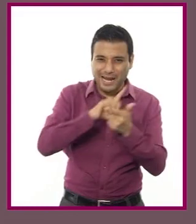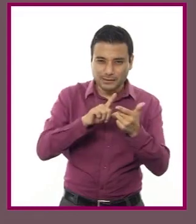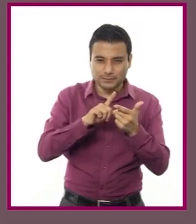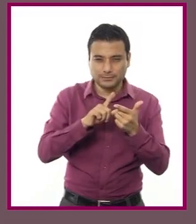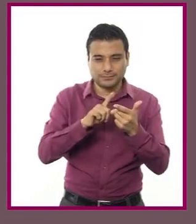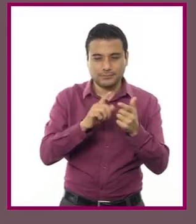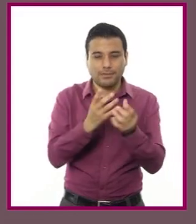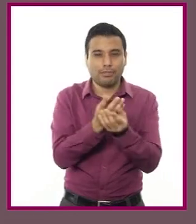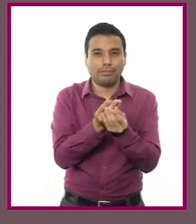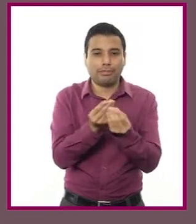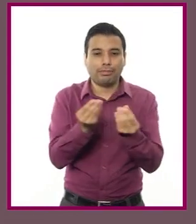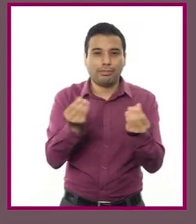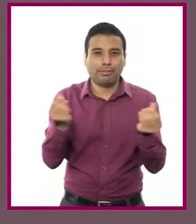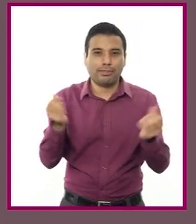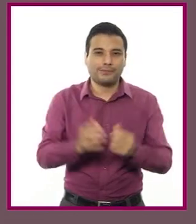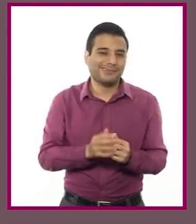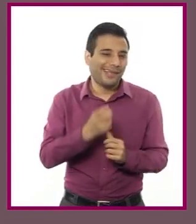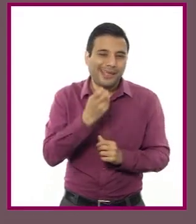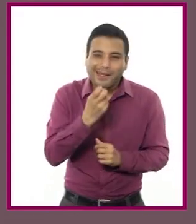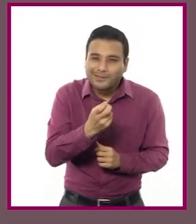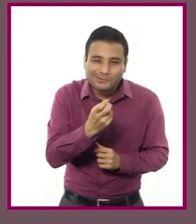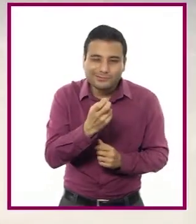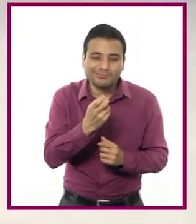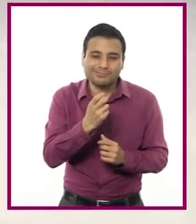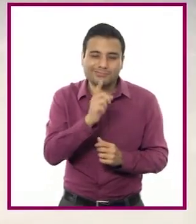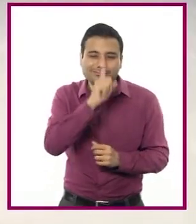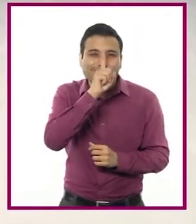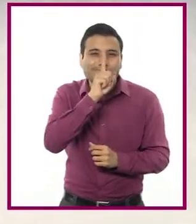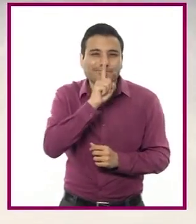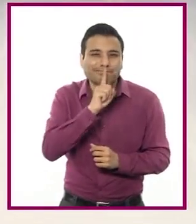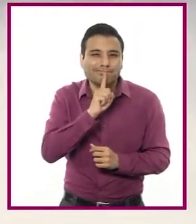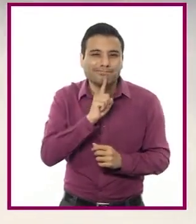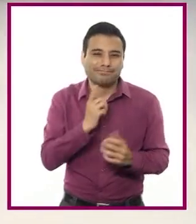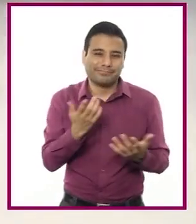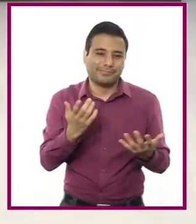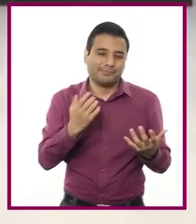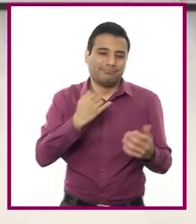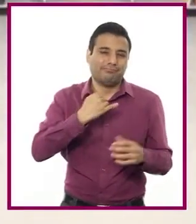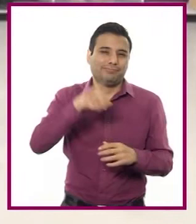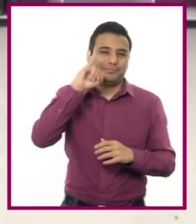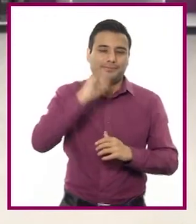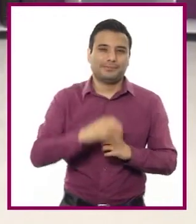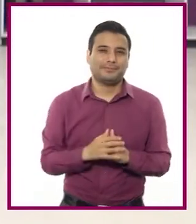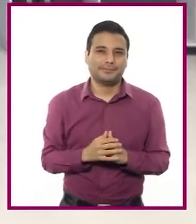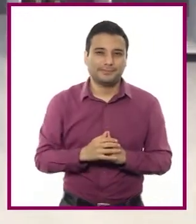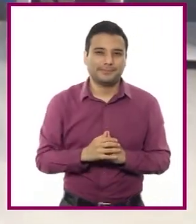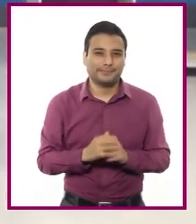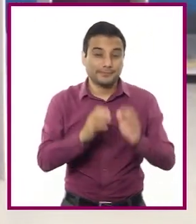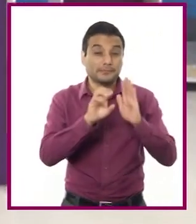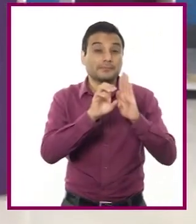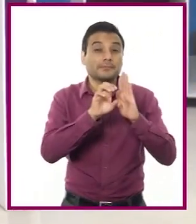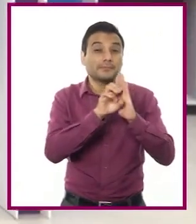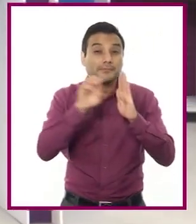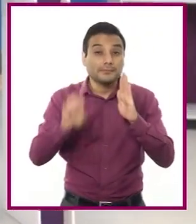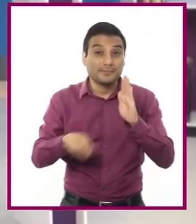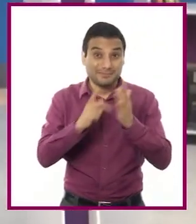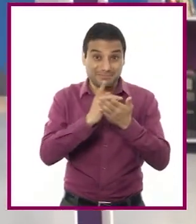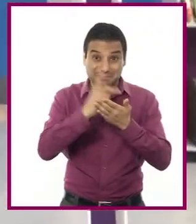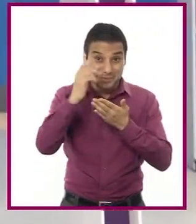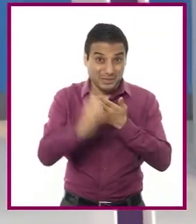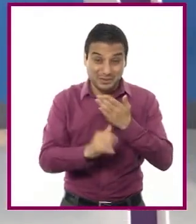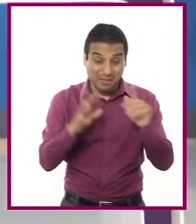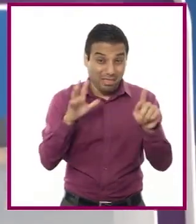Pasaba así a ser una ficción más. Incluso si el proyecto a la postre no sería viable, tenía otro